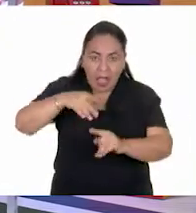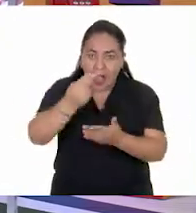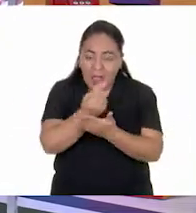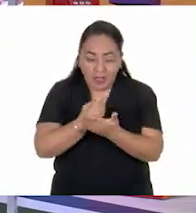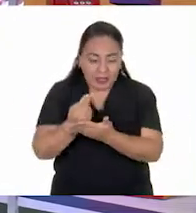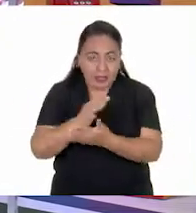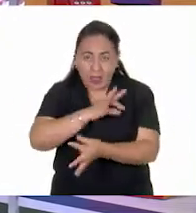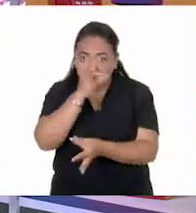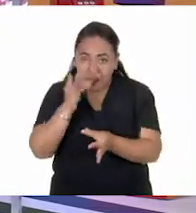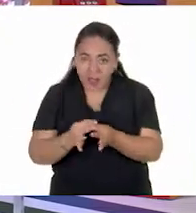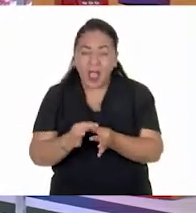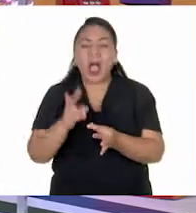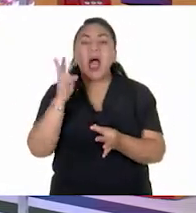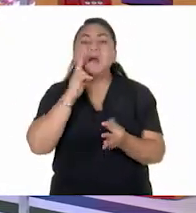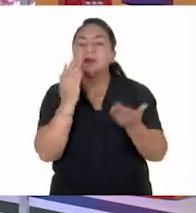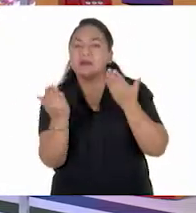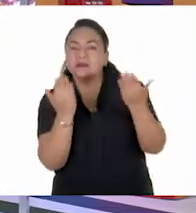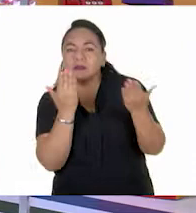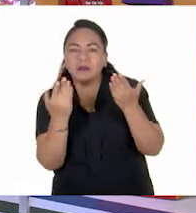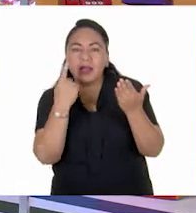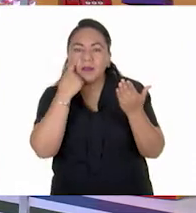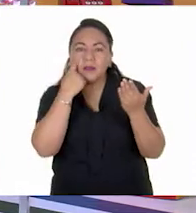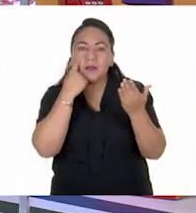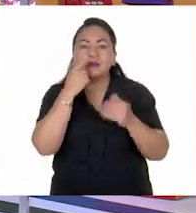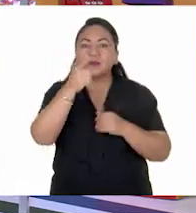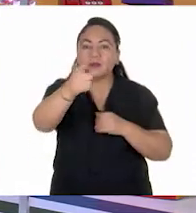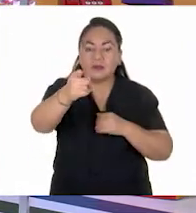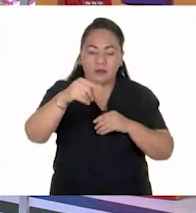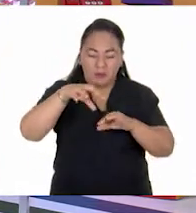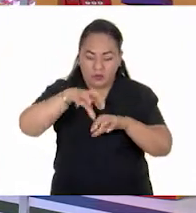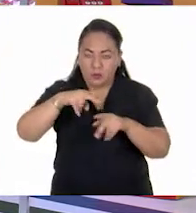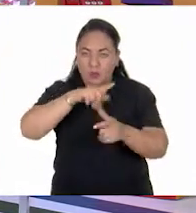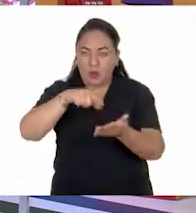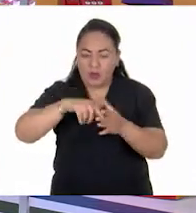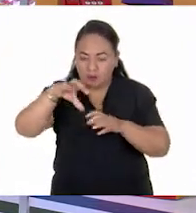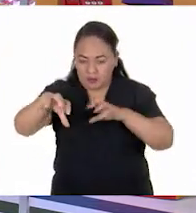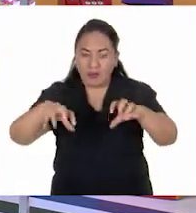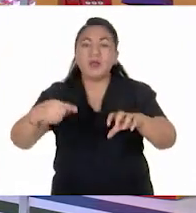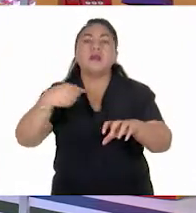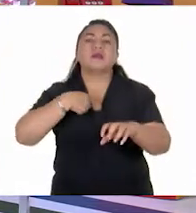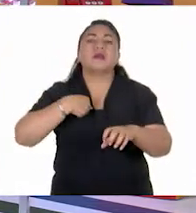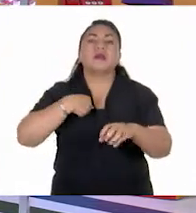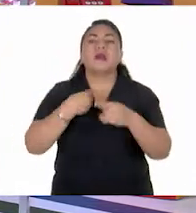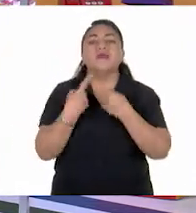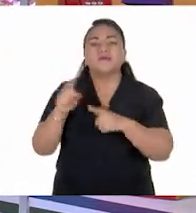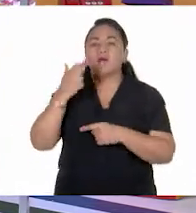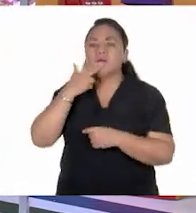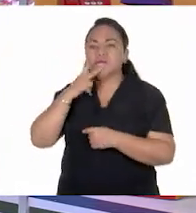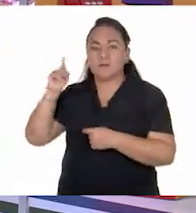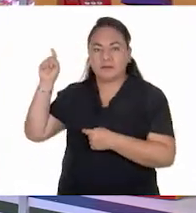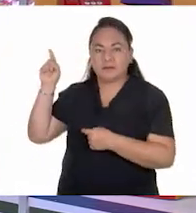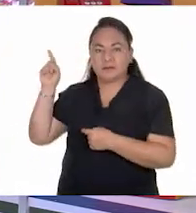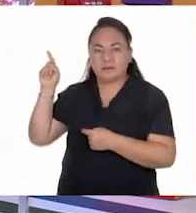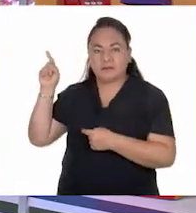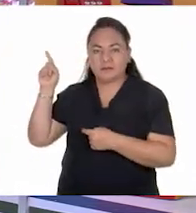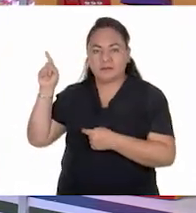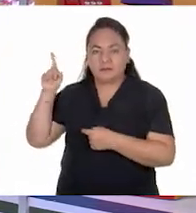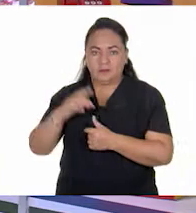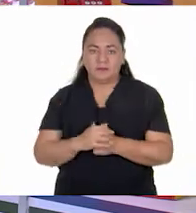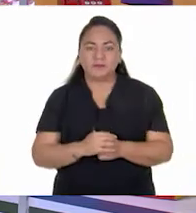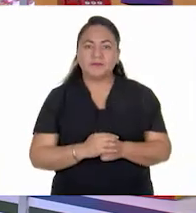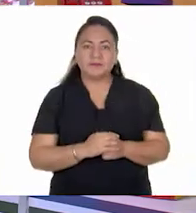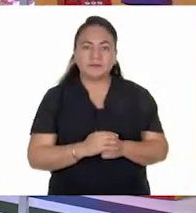viven, vamos a comparar los lugares que ustedes van a representar con los que nosotros vamos a utilizar en la clase del día